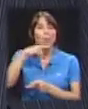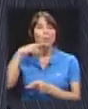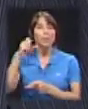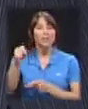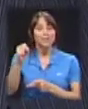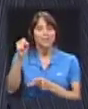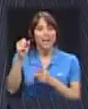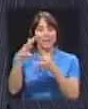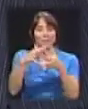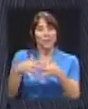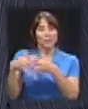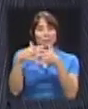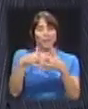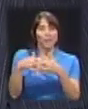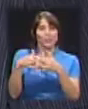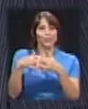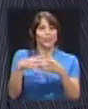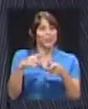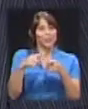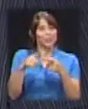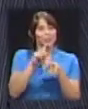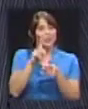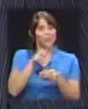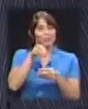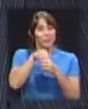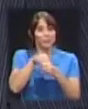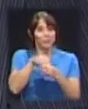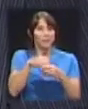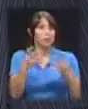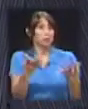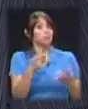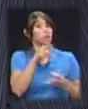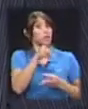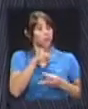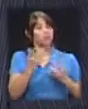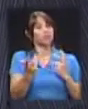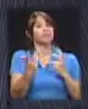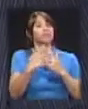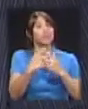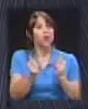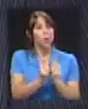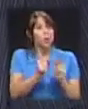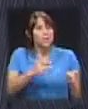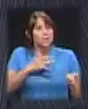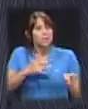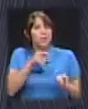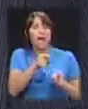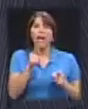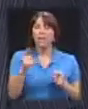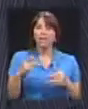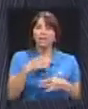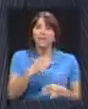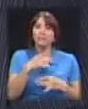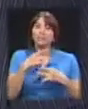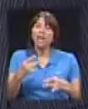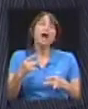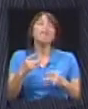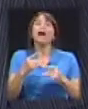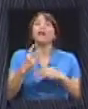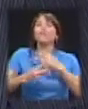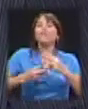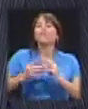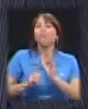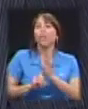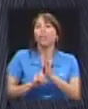muestra que, y esto es muy congruente con las inquietudes que él traía, él le interesaba el tercer mundo, le interesaban los trabajadores, le interesaba